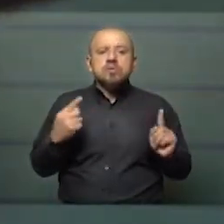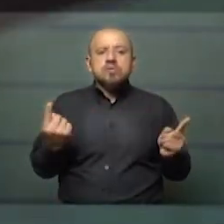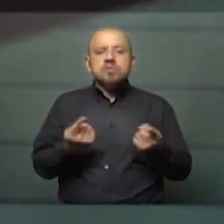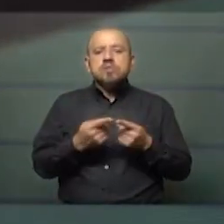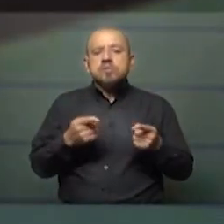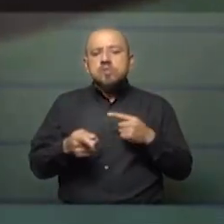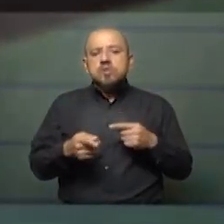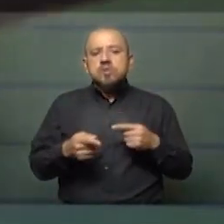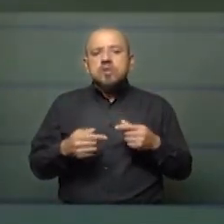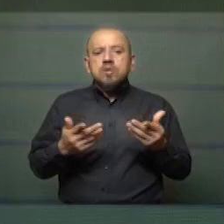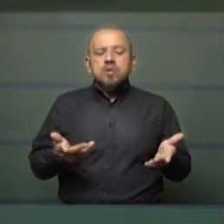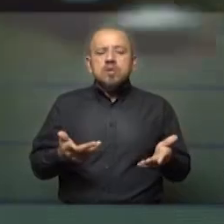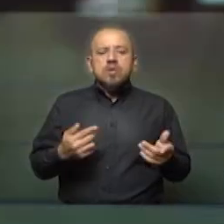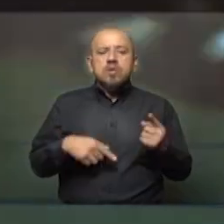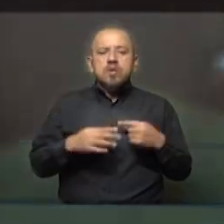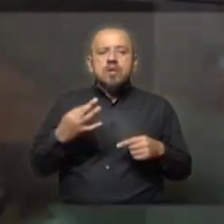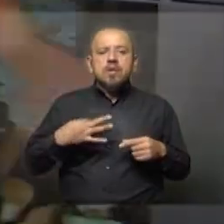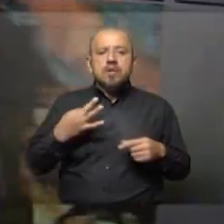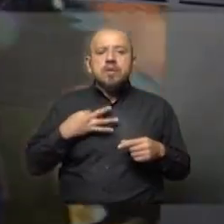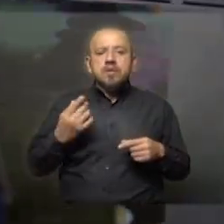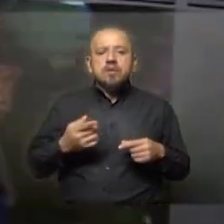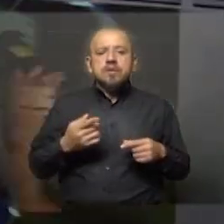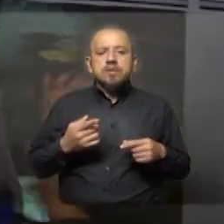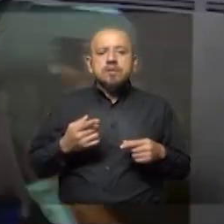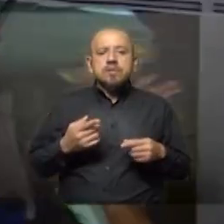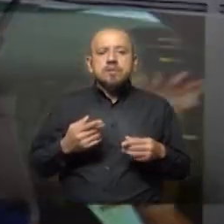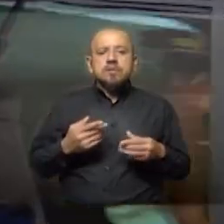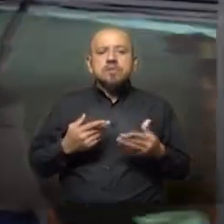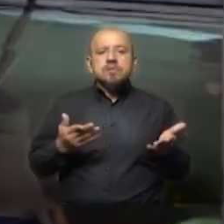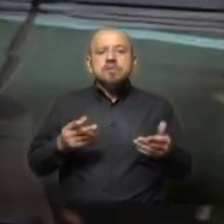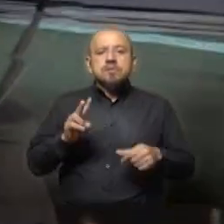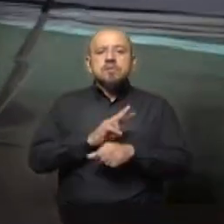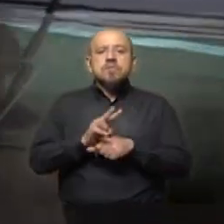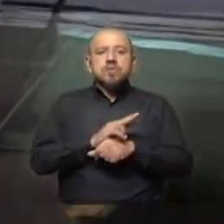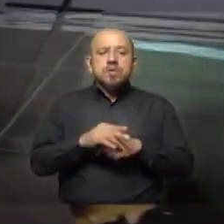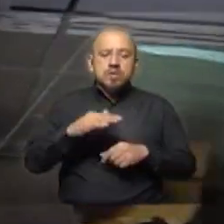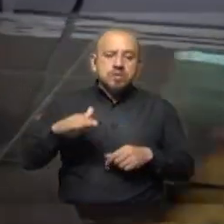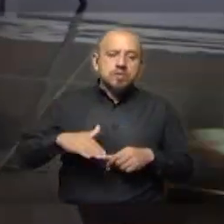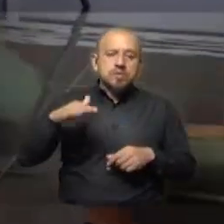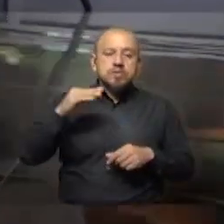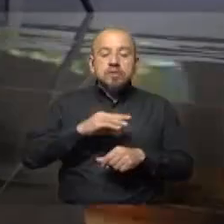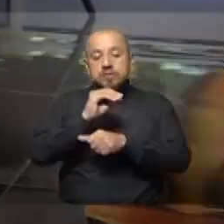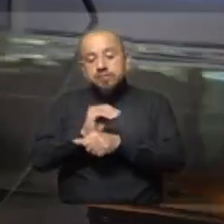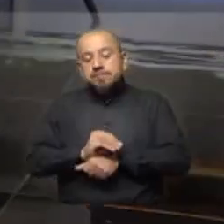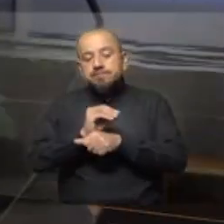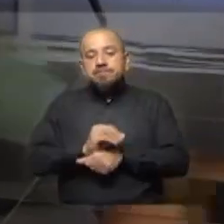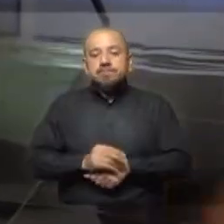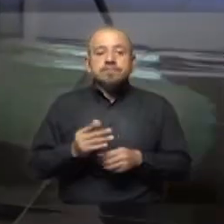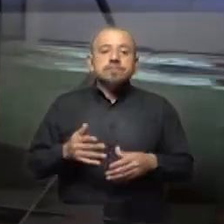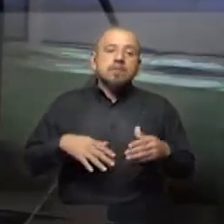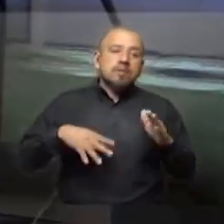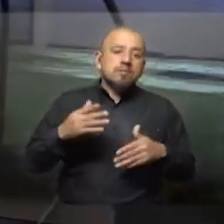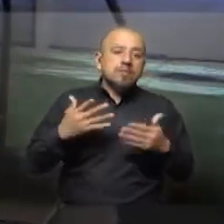colectivas de Reproducir la vida no y en particular de cuidar y criar y esto a veces puede parecer como muy